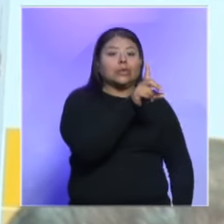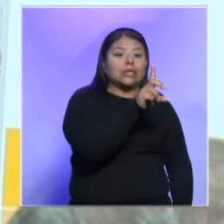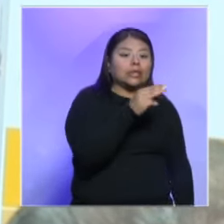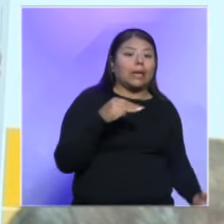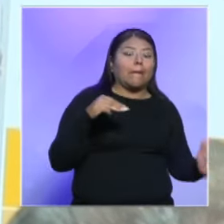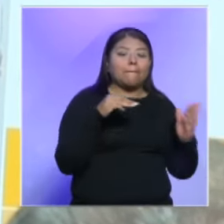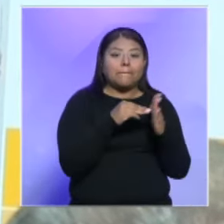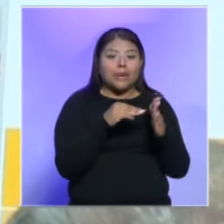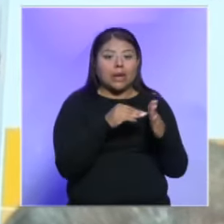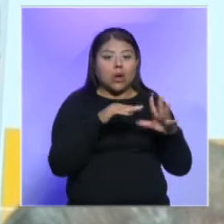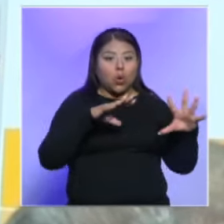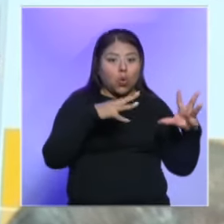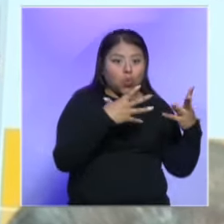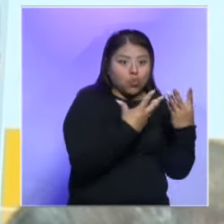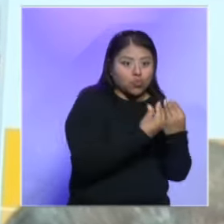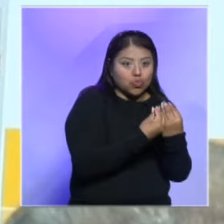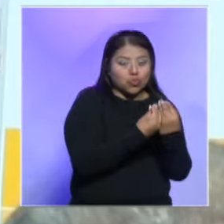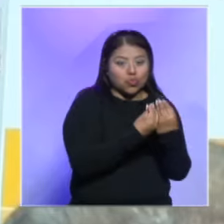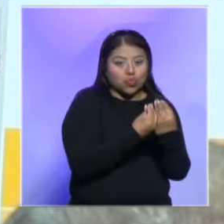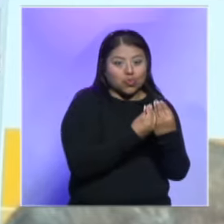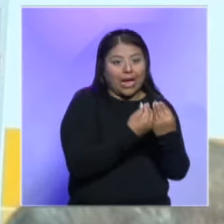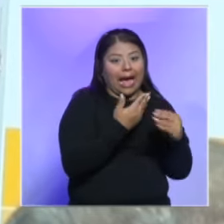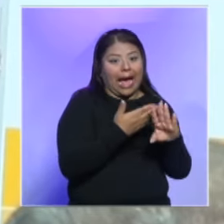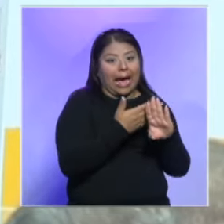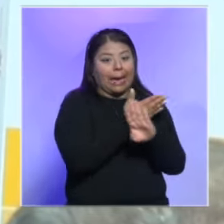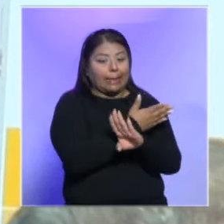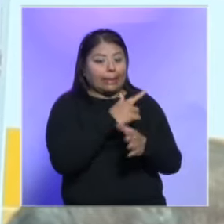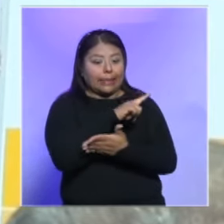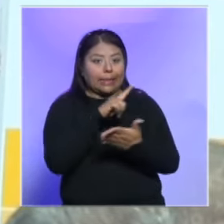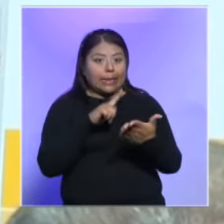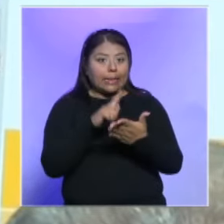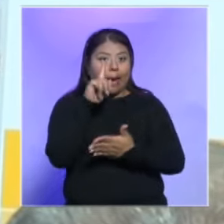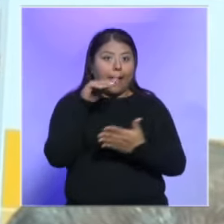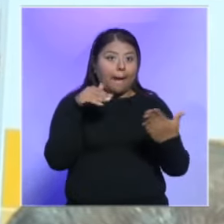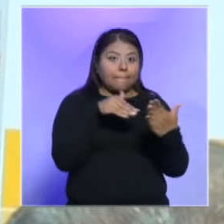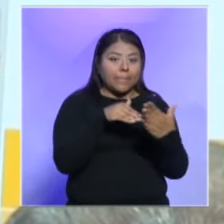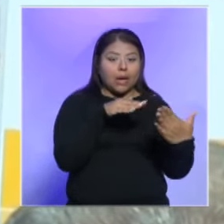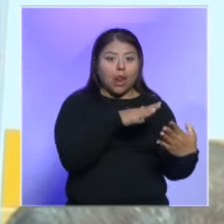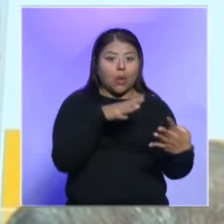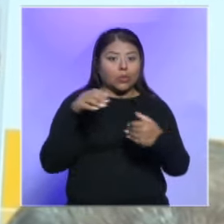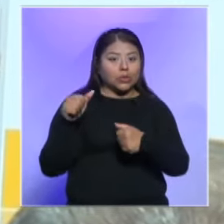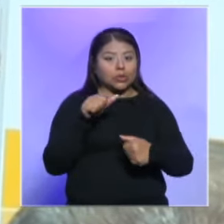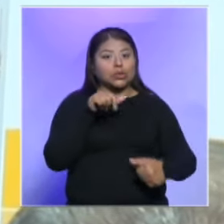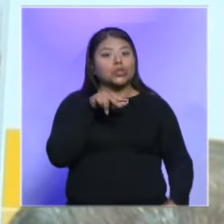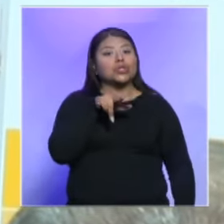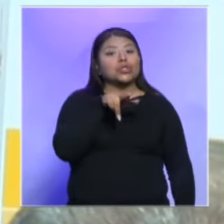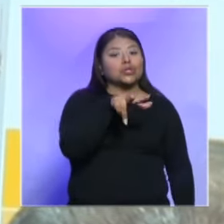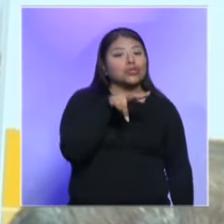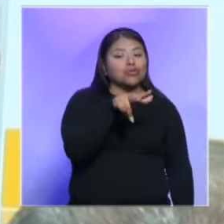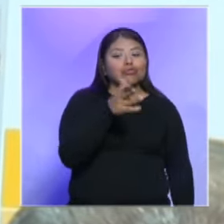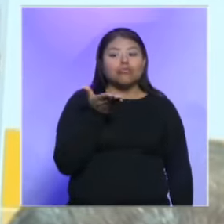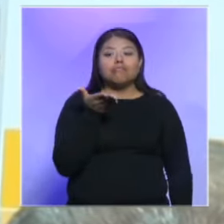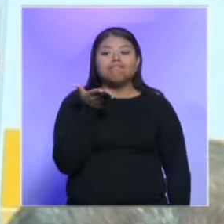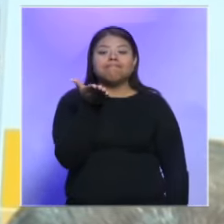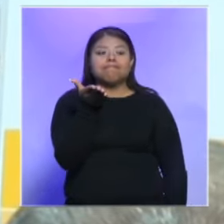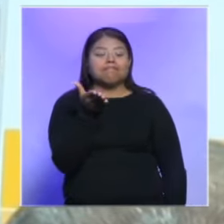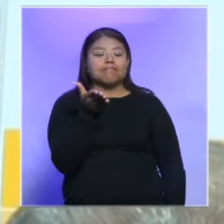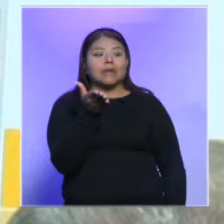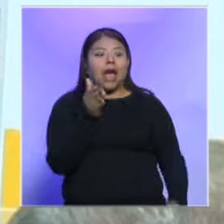entidades del país. Y antes de la ley de 1918 se solicitaba cuando menos